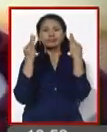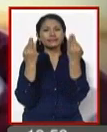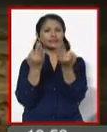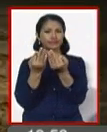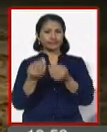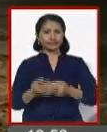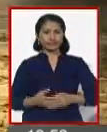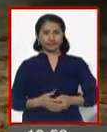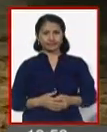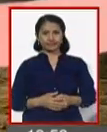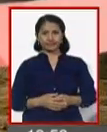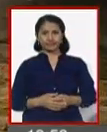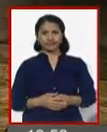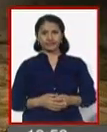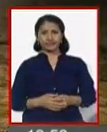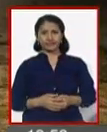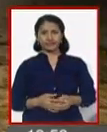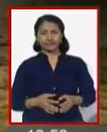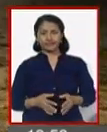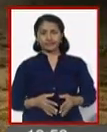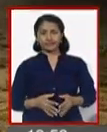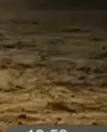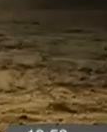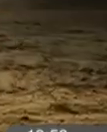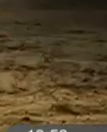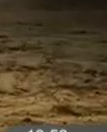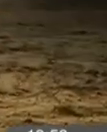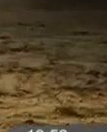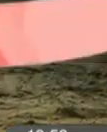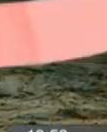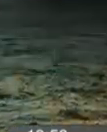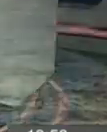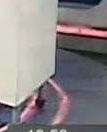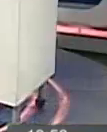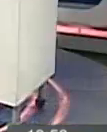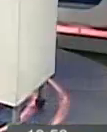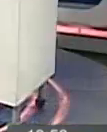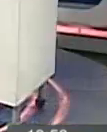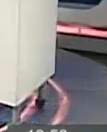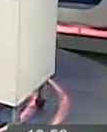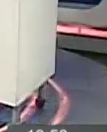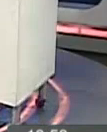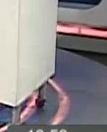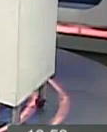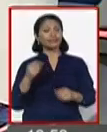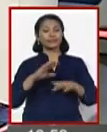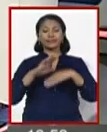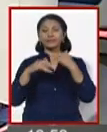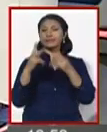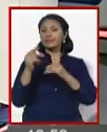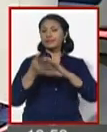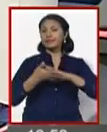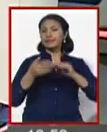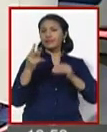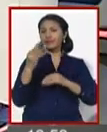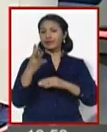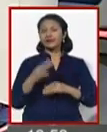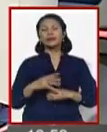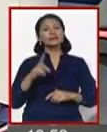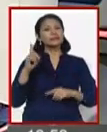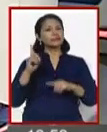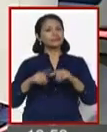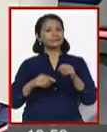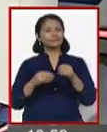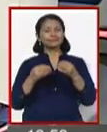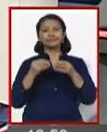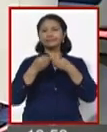familia. Interesante la programación de la Red Bolivisión. Usted no